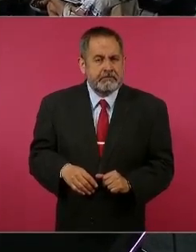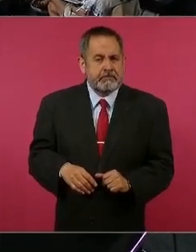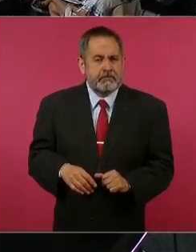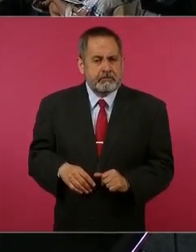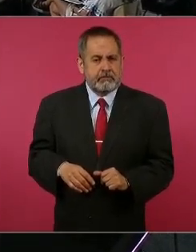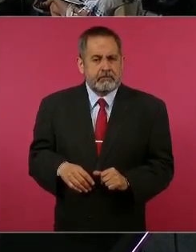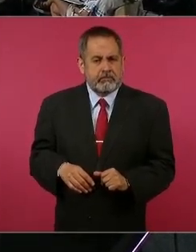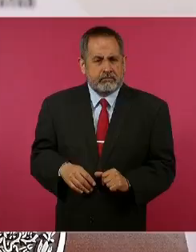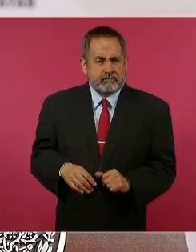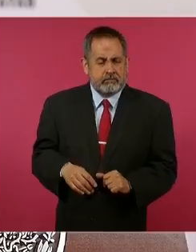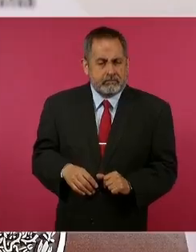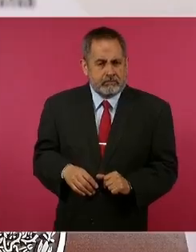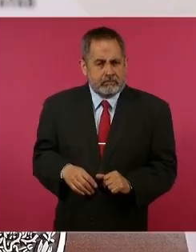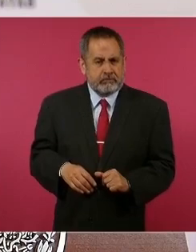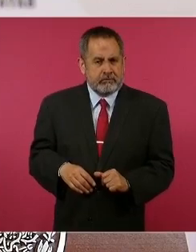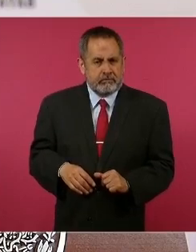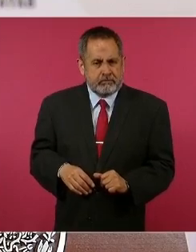de aclarar